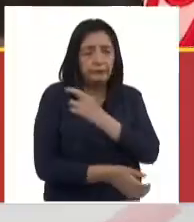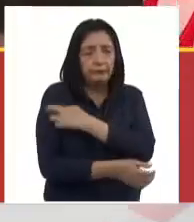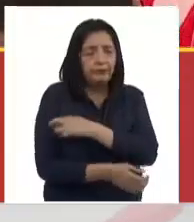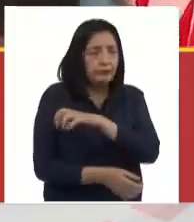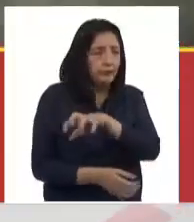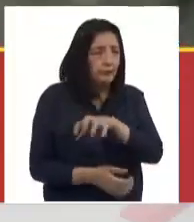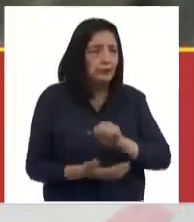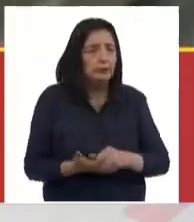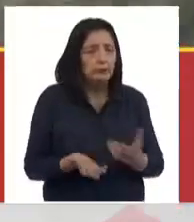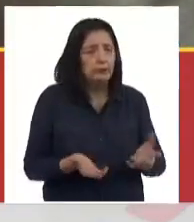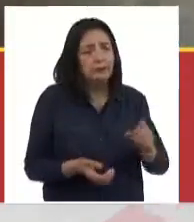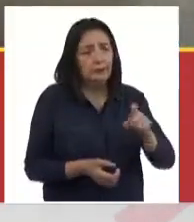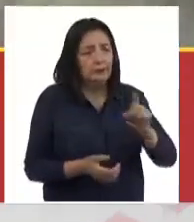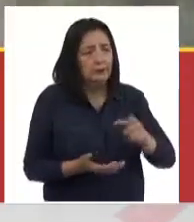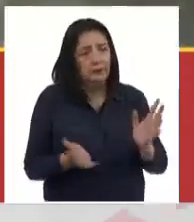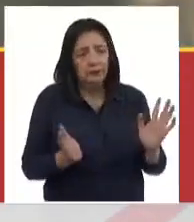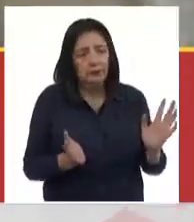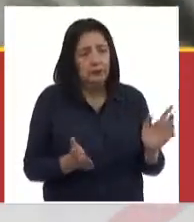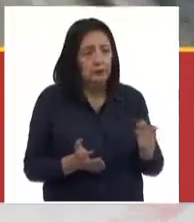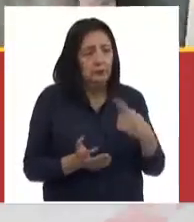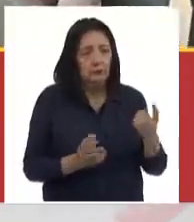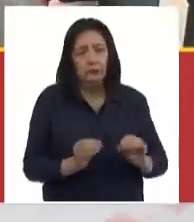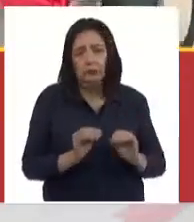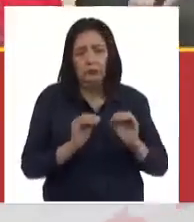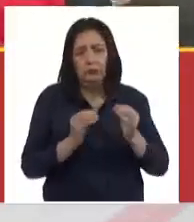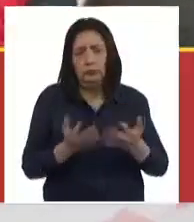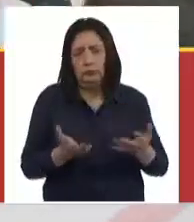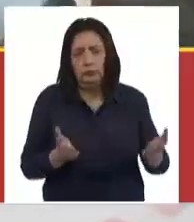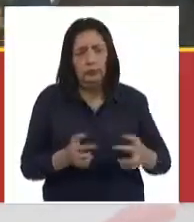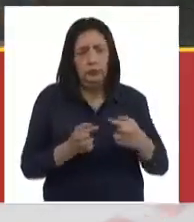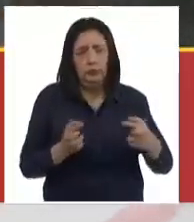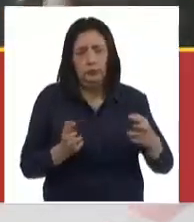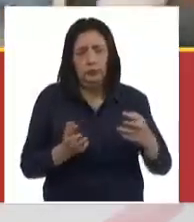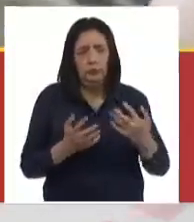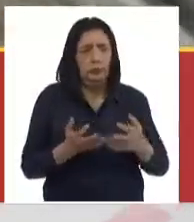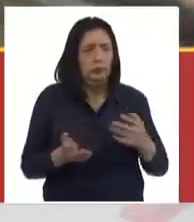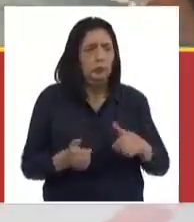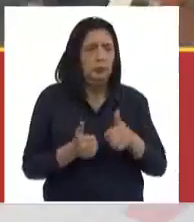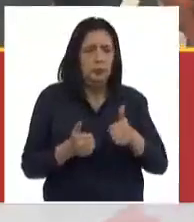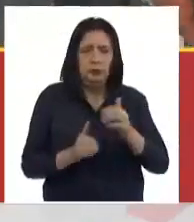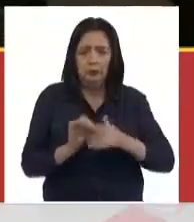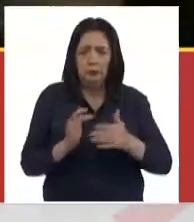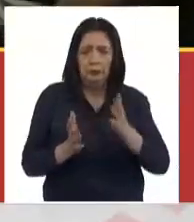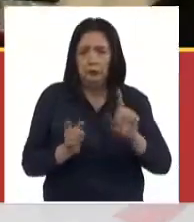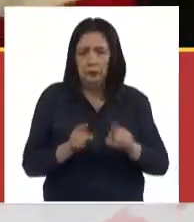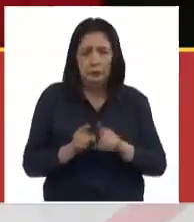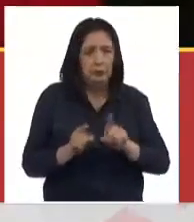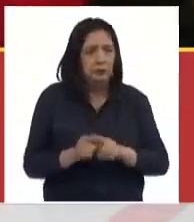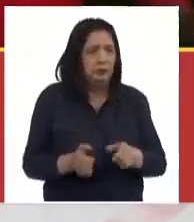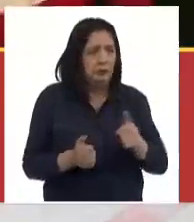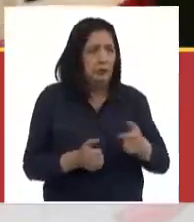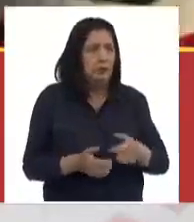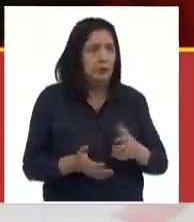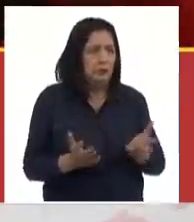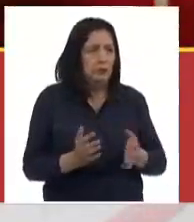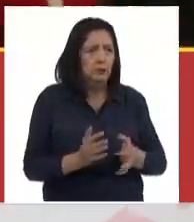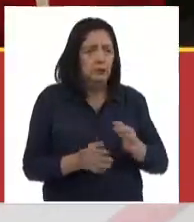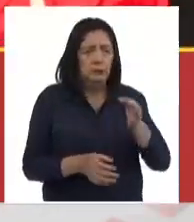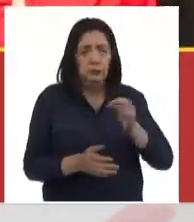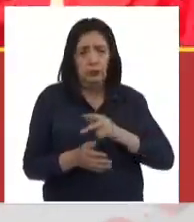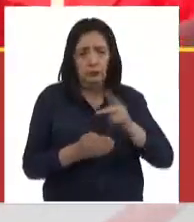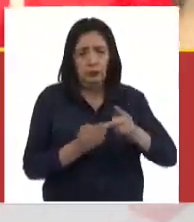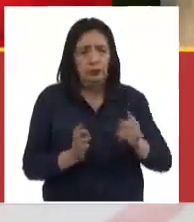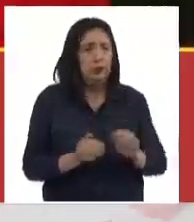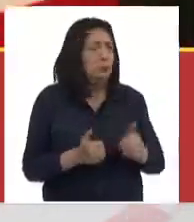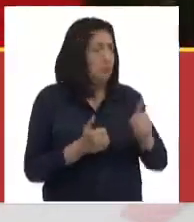salud del primer nivel tiene que estar todos implementados. Y no solamente implementados, sino con buena infraestructura y también con buena calidad de profesionales.